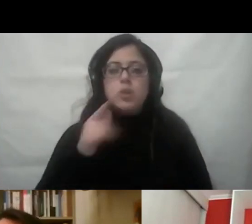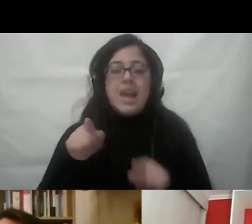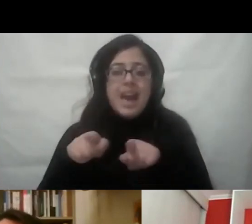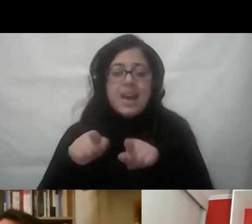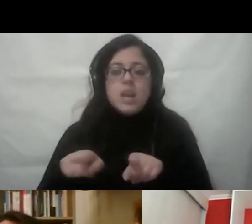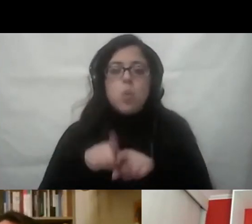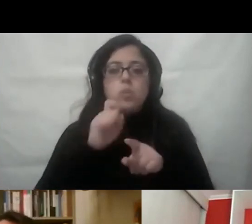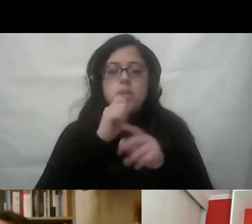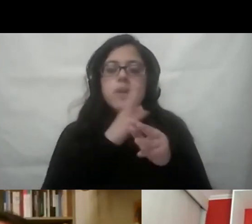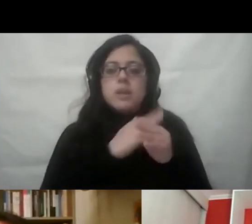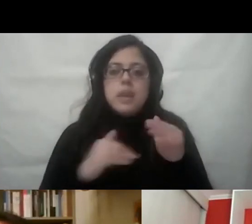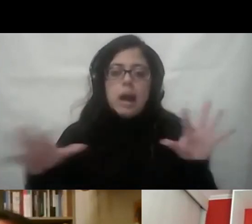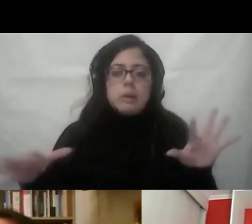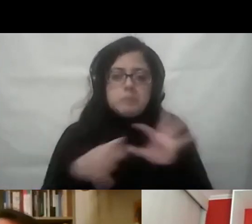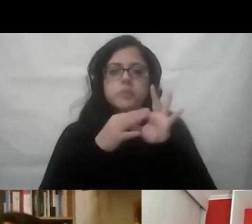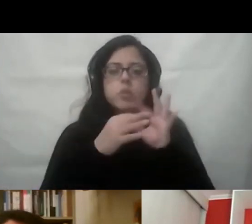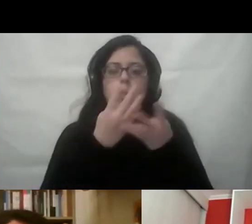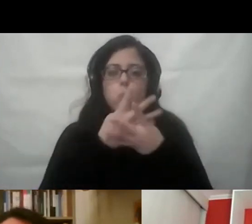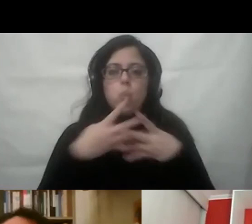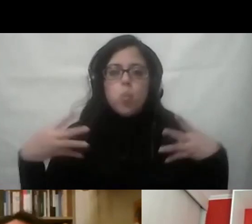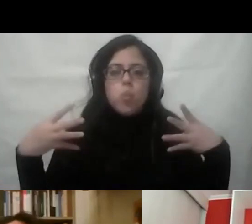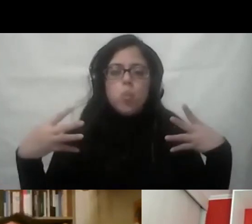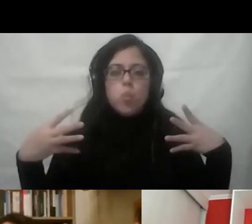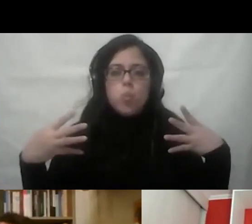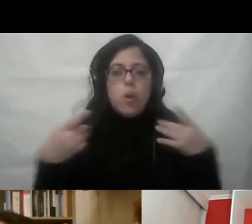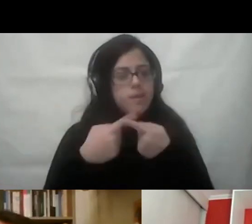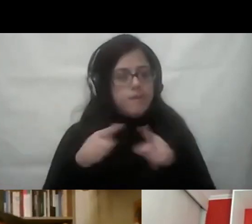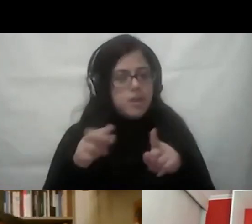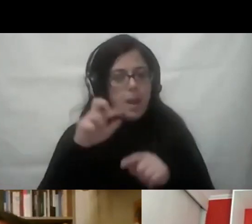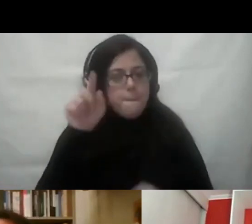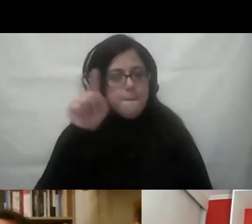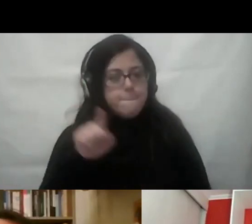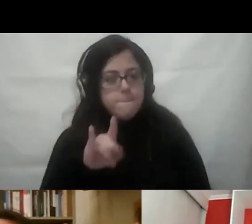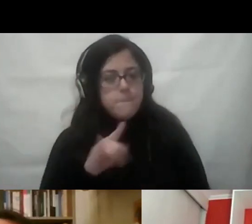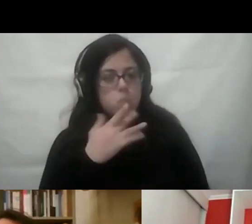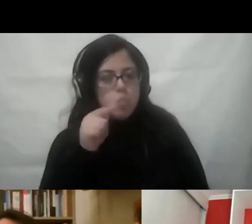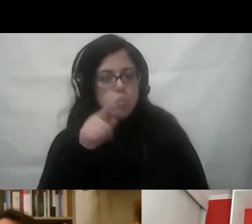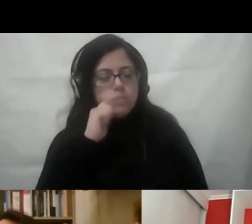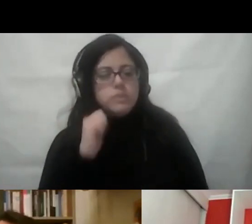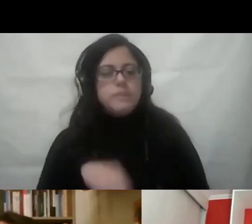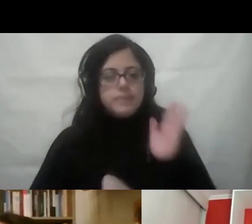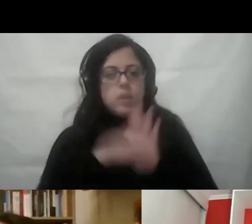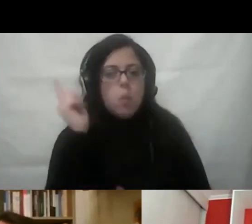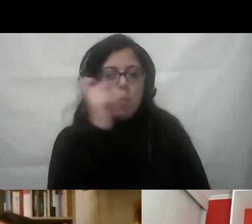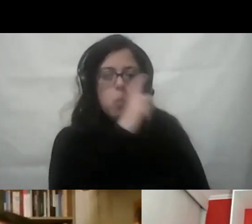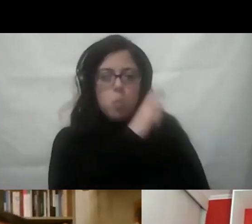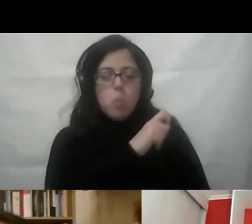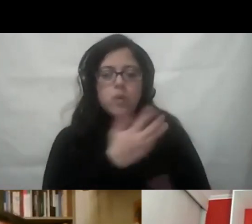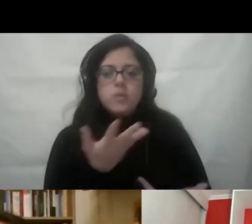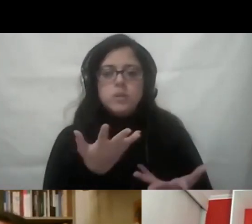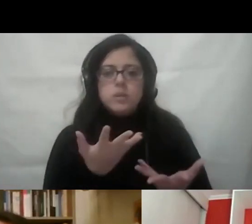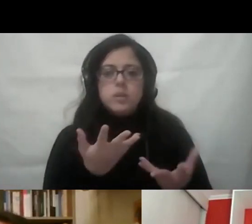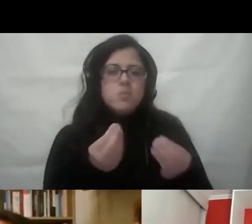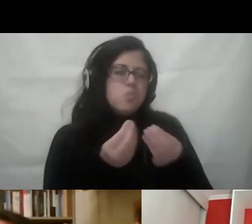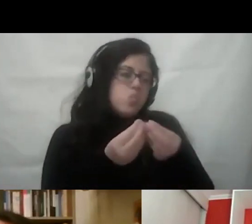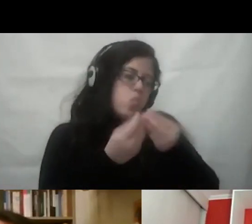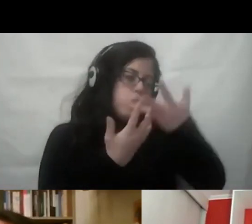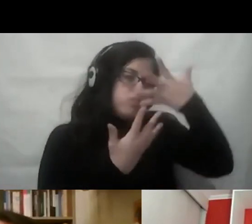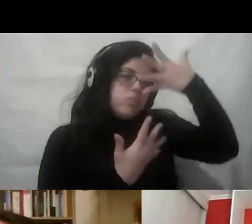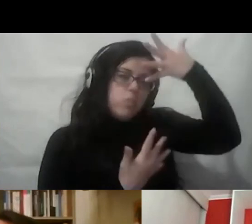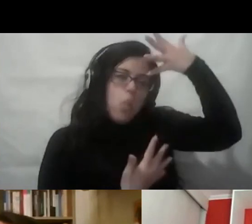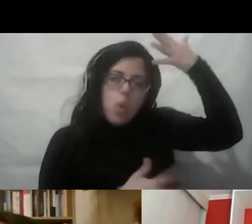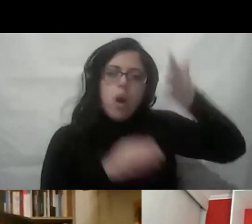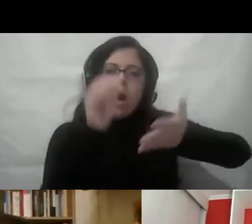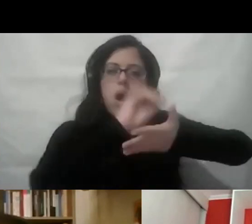muy alineado al currículum, a diferencia de la PSU, que yo creo que ahí es más difícil porque es mucho más contenidista esa prueba, y que por eso es